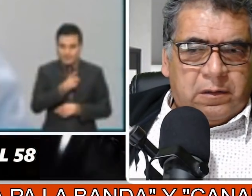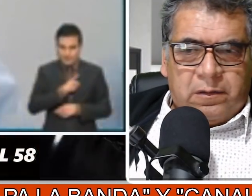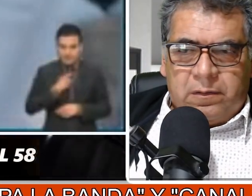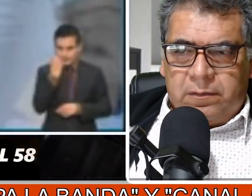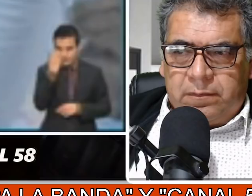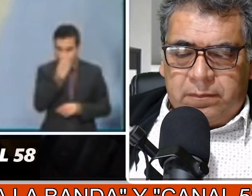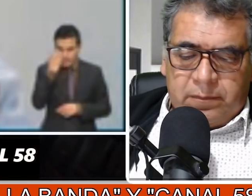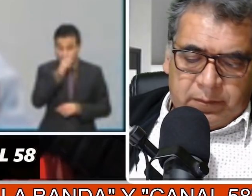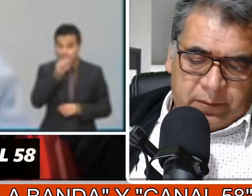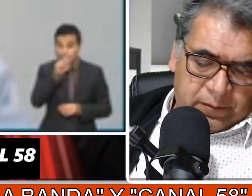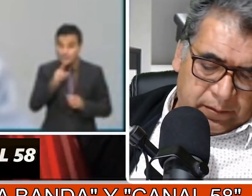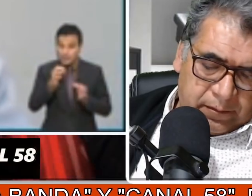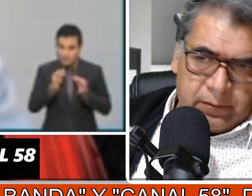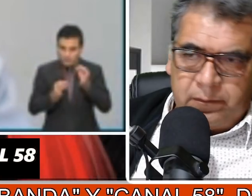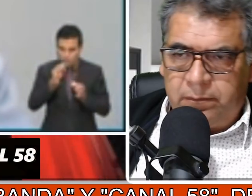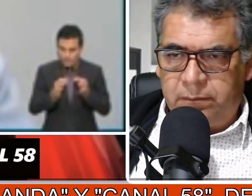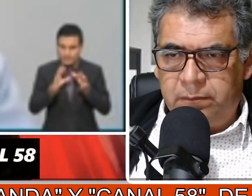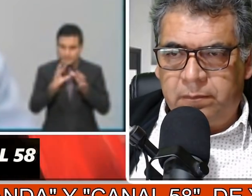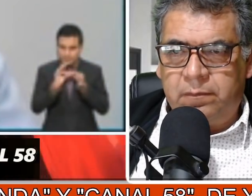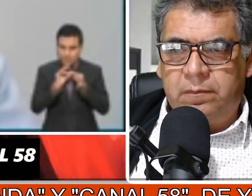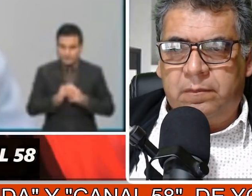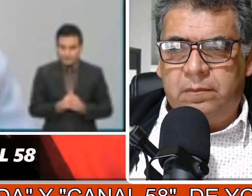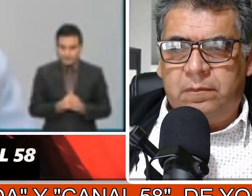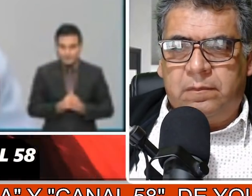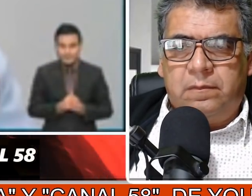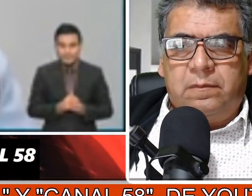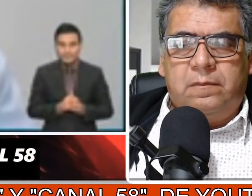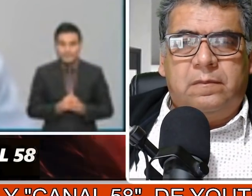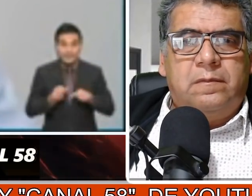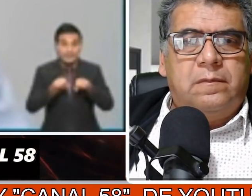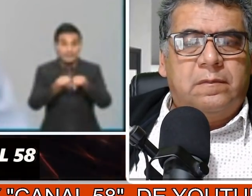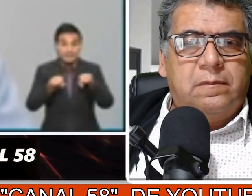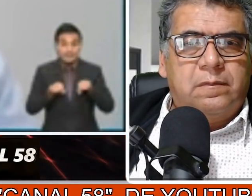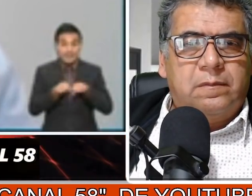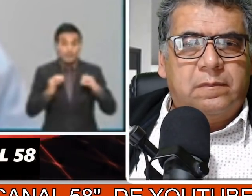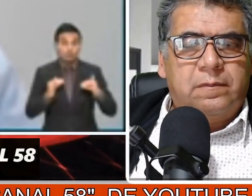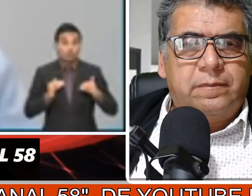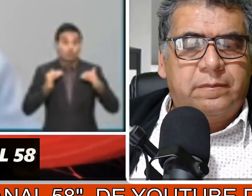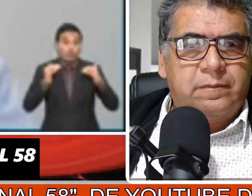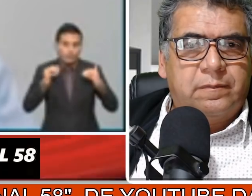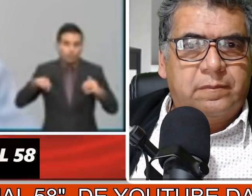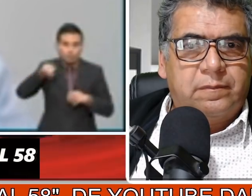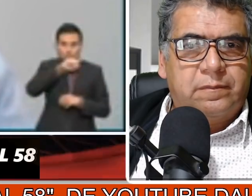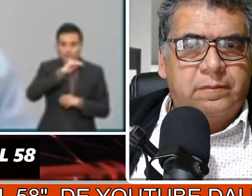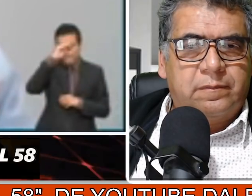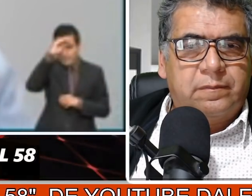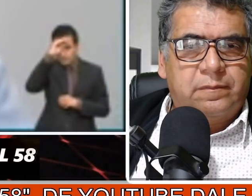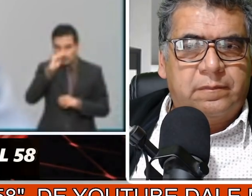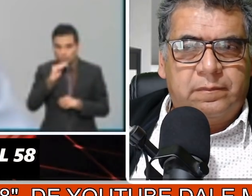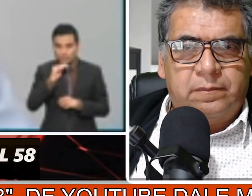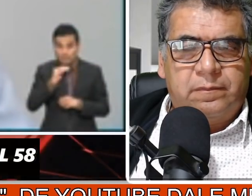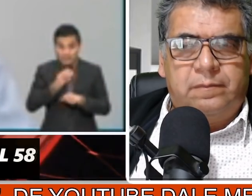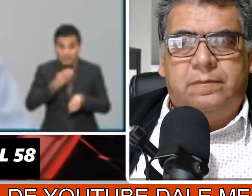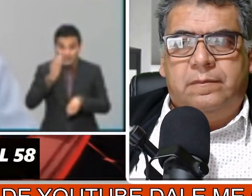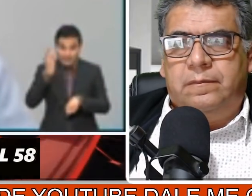Dijo también este tribunal en la sentencia: esta sala superior estima que la aplicación en